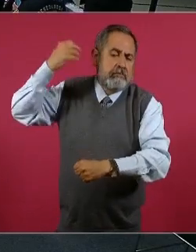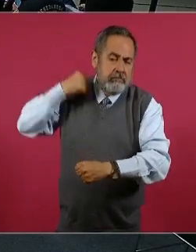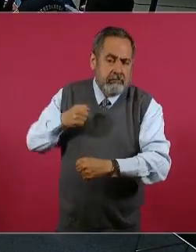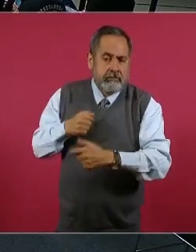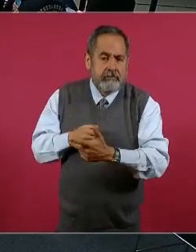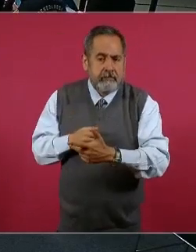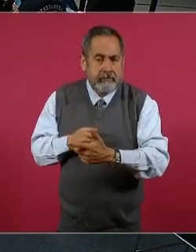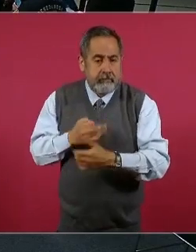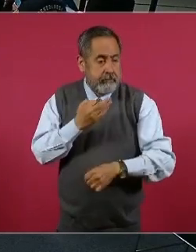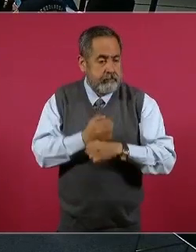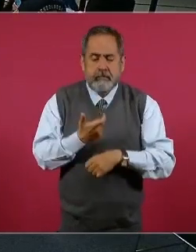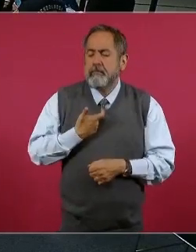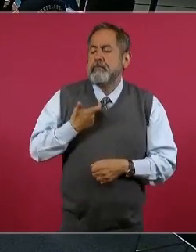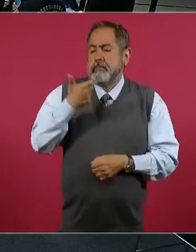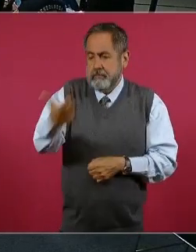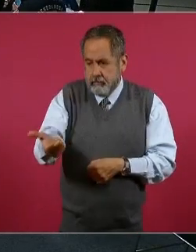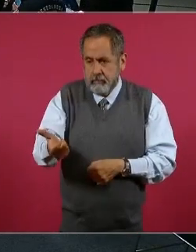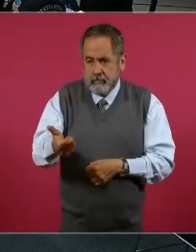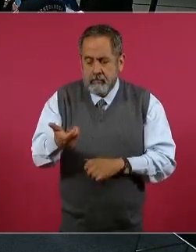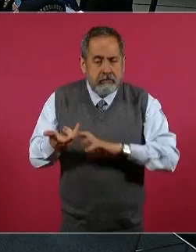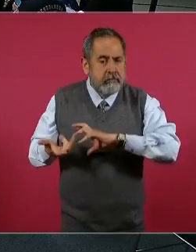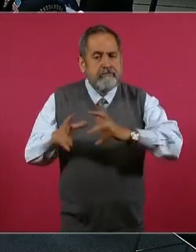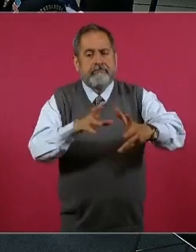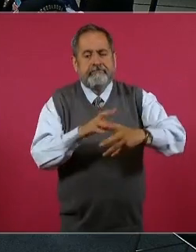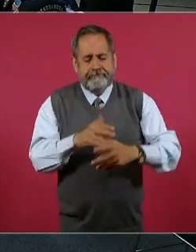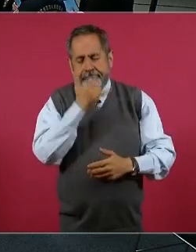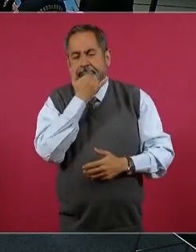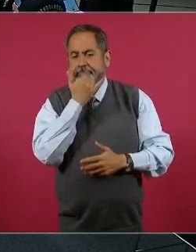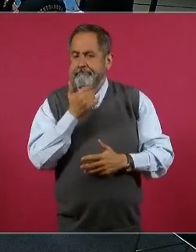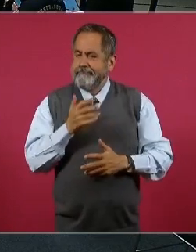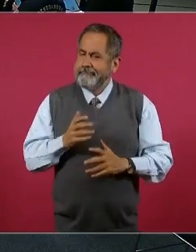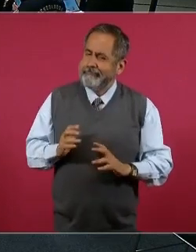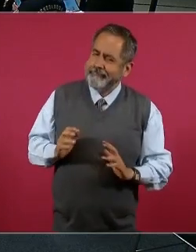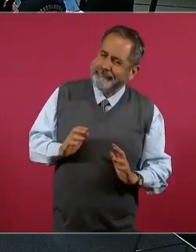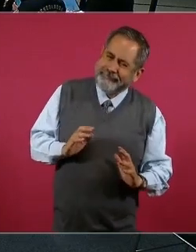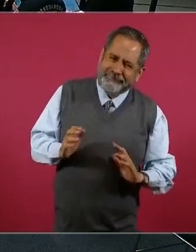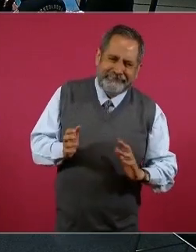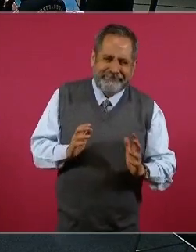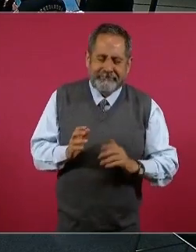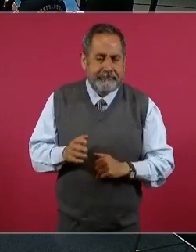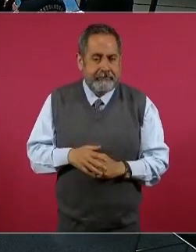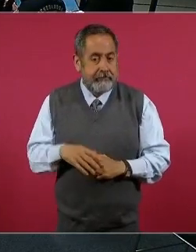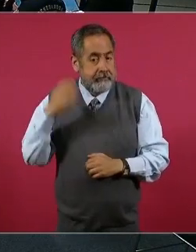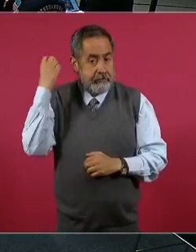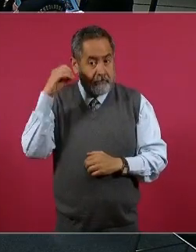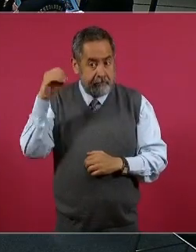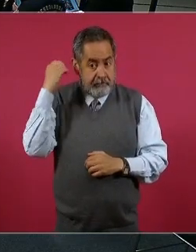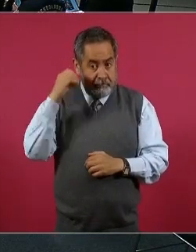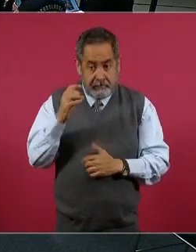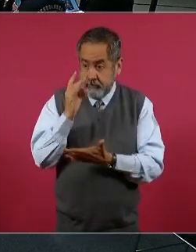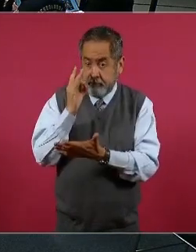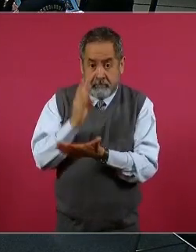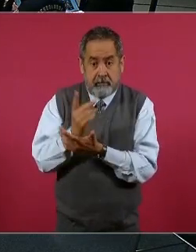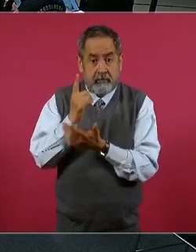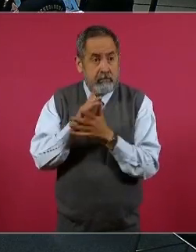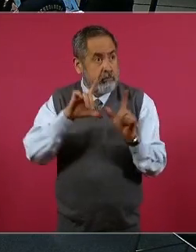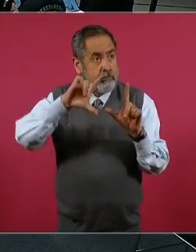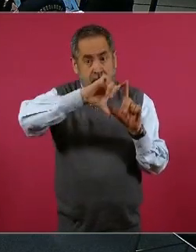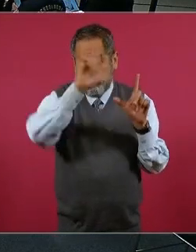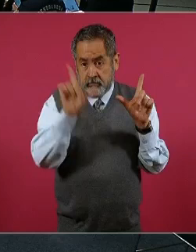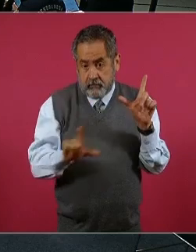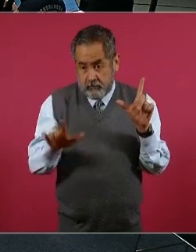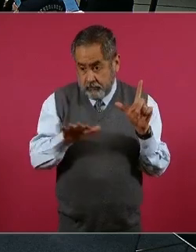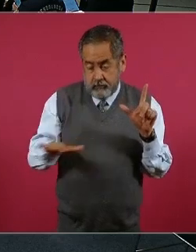Entonces, alterar eso, Oaxaca es el único estado de la